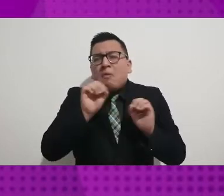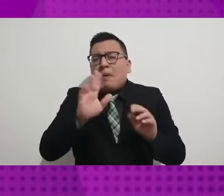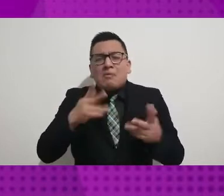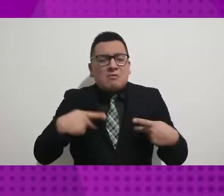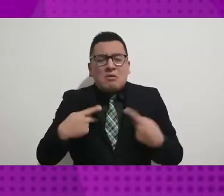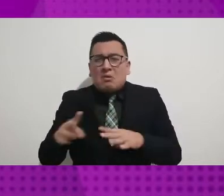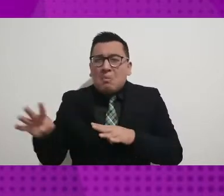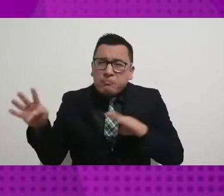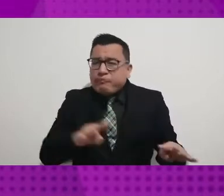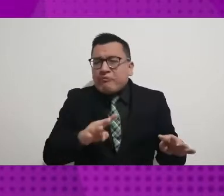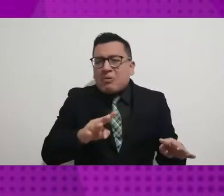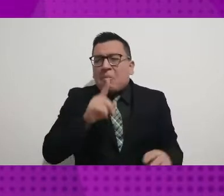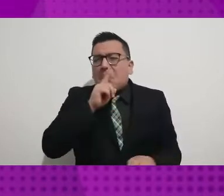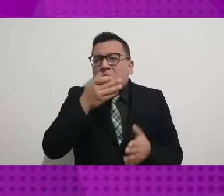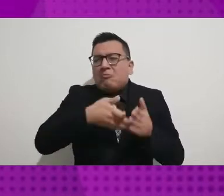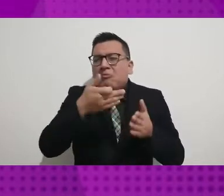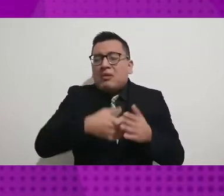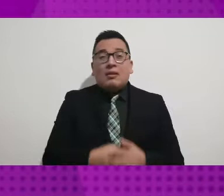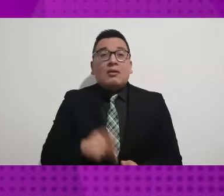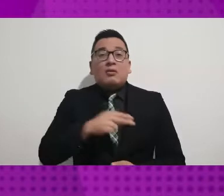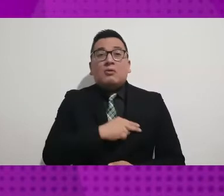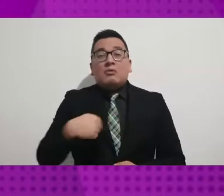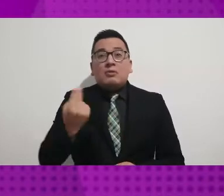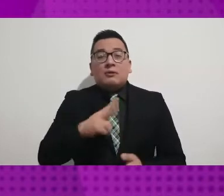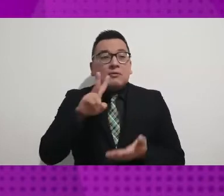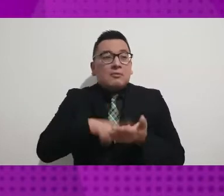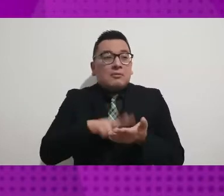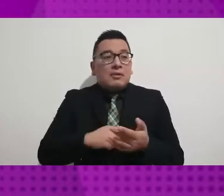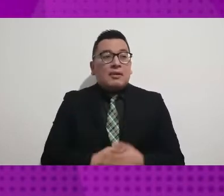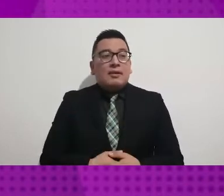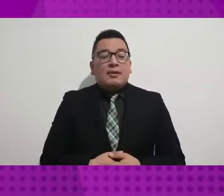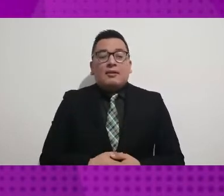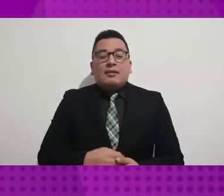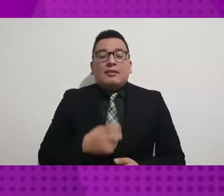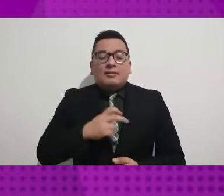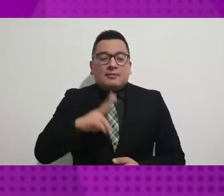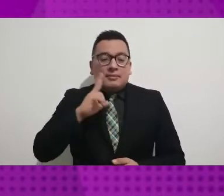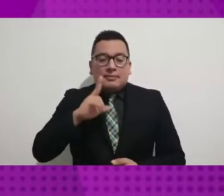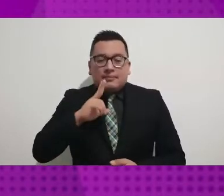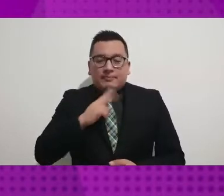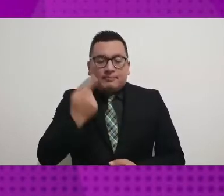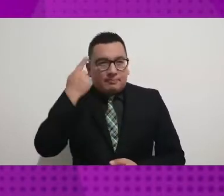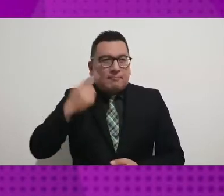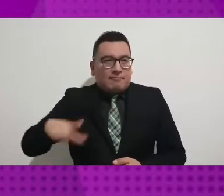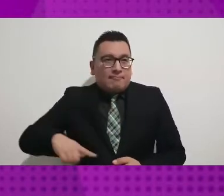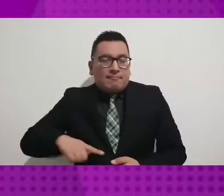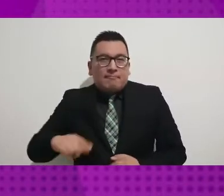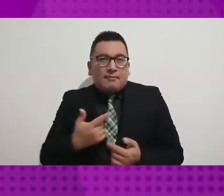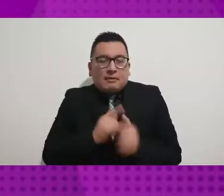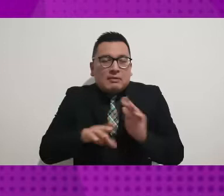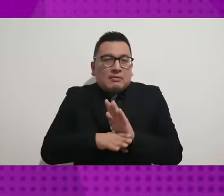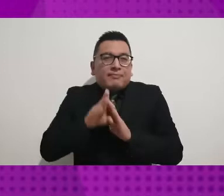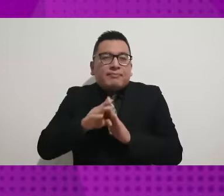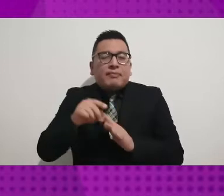Sin embargo, debemos valorar la importancia de su existencia por lo que representa en términos jurídicos y de desarrollo